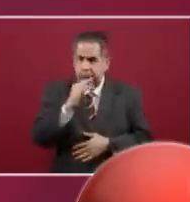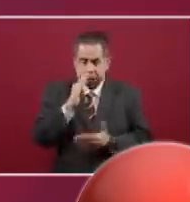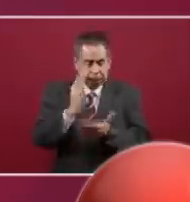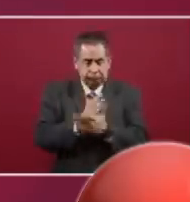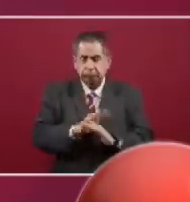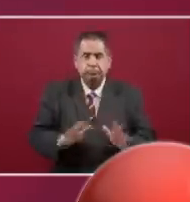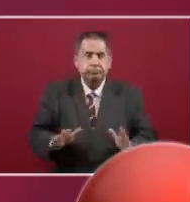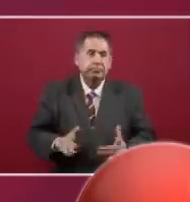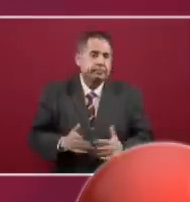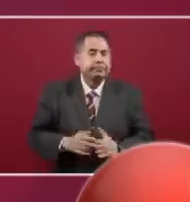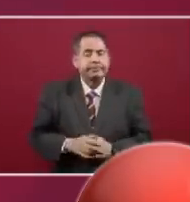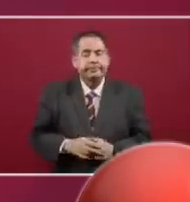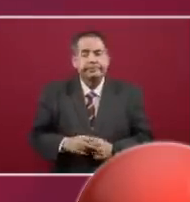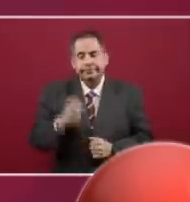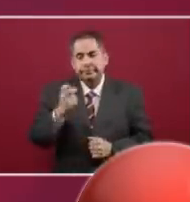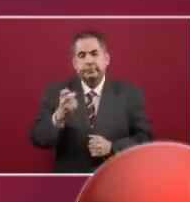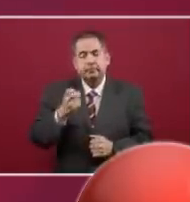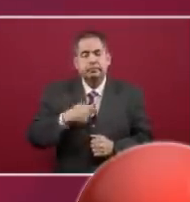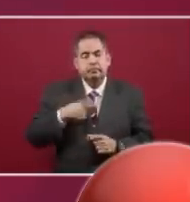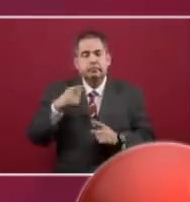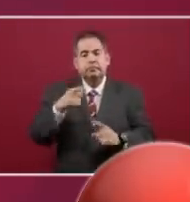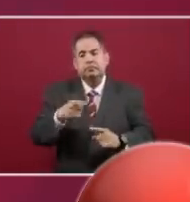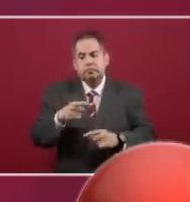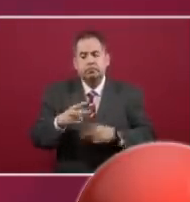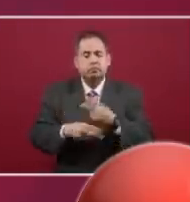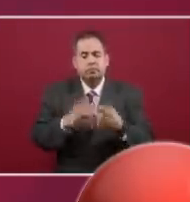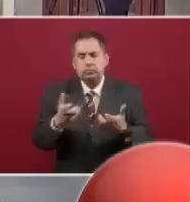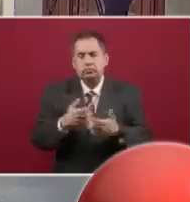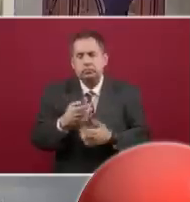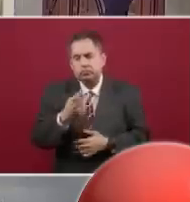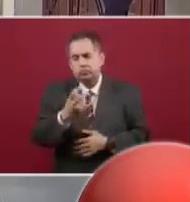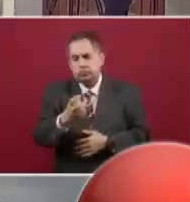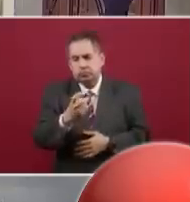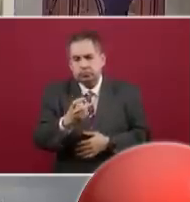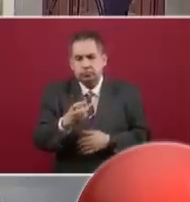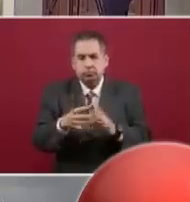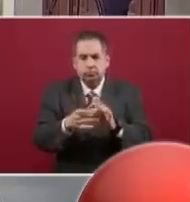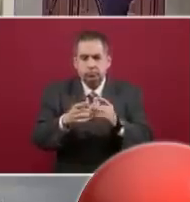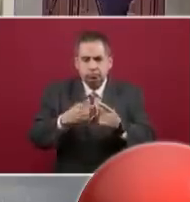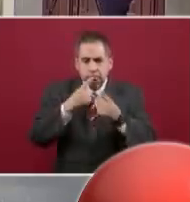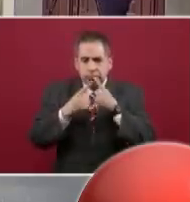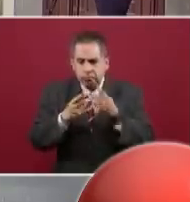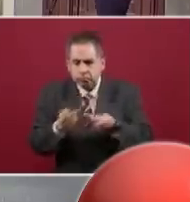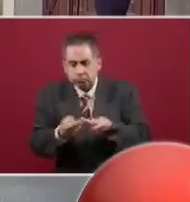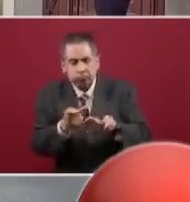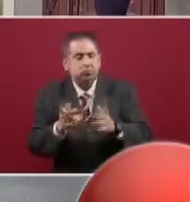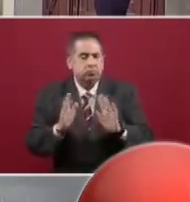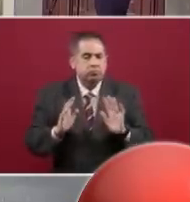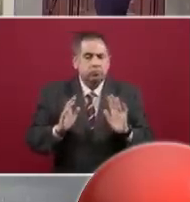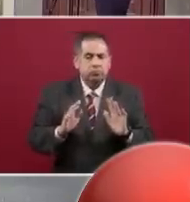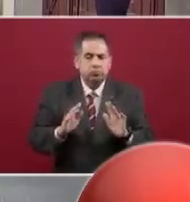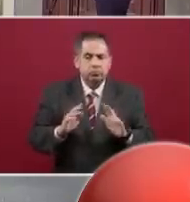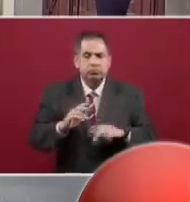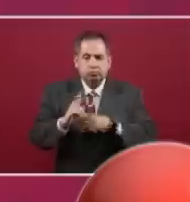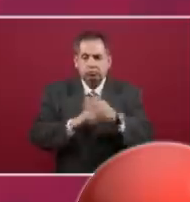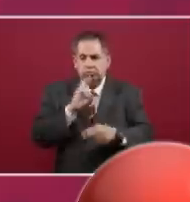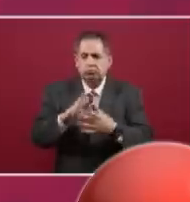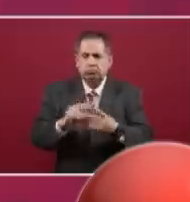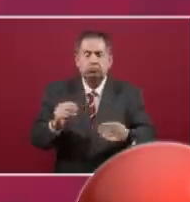Entonces, estamos haciendo eso, por eso lo de la consulta, pero sí lo vamos a